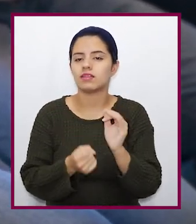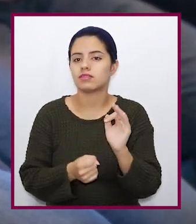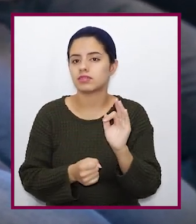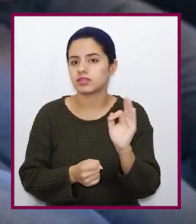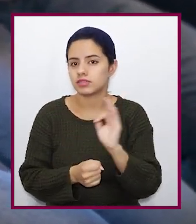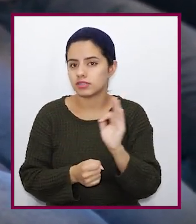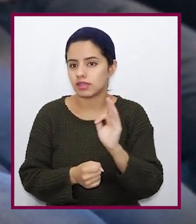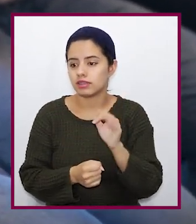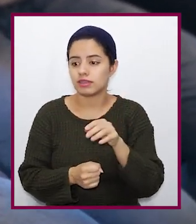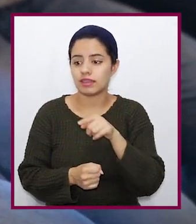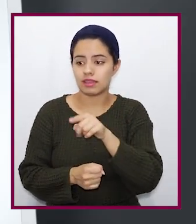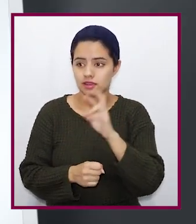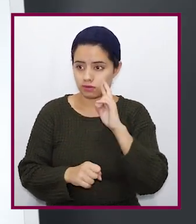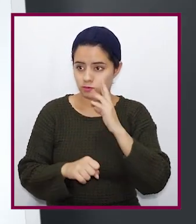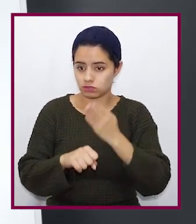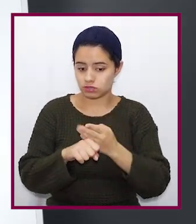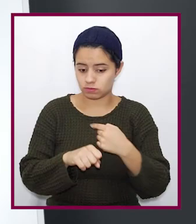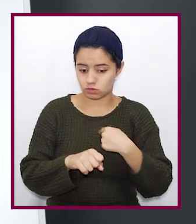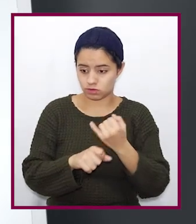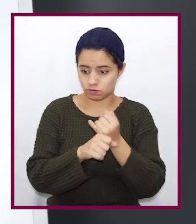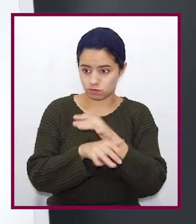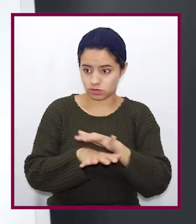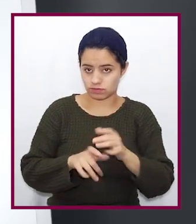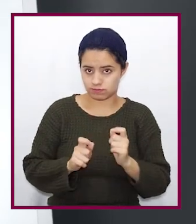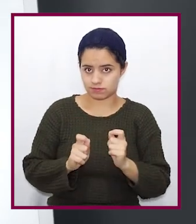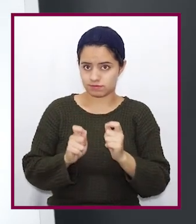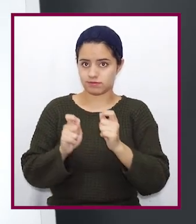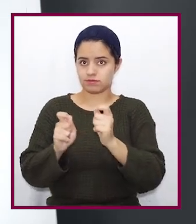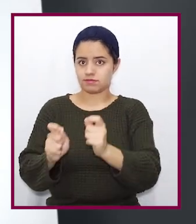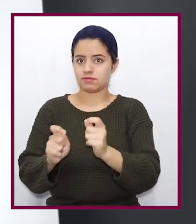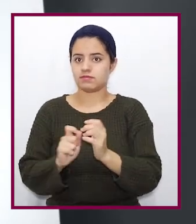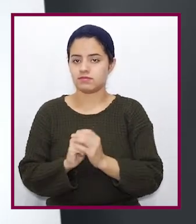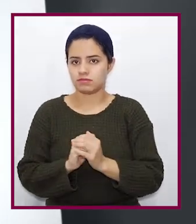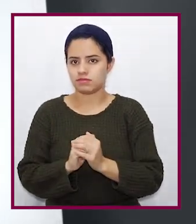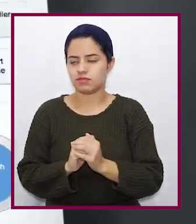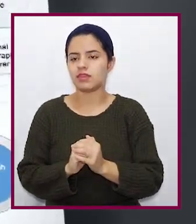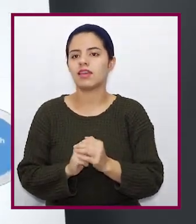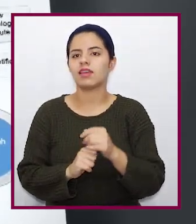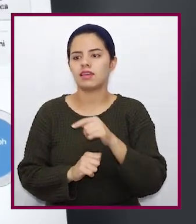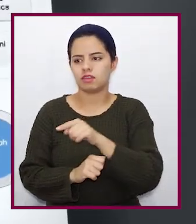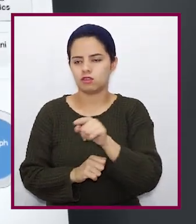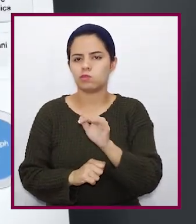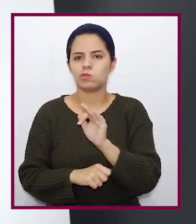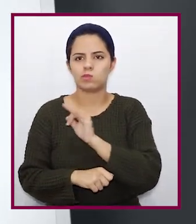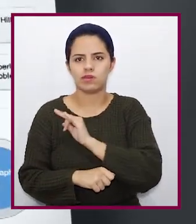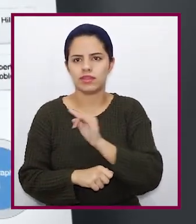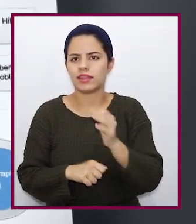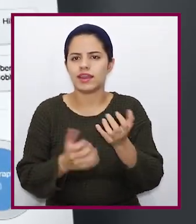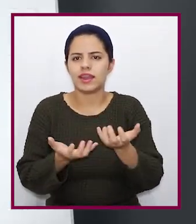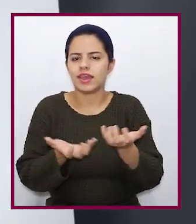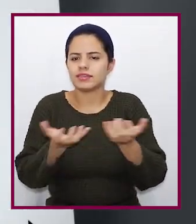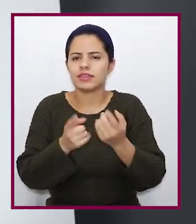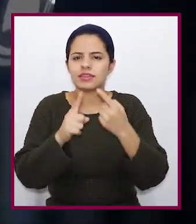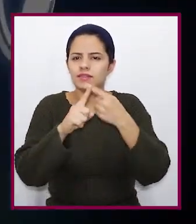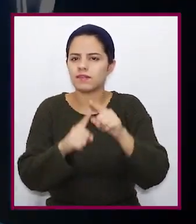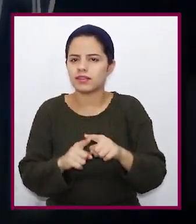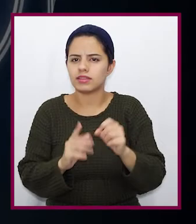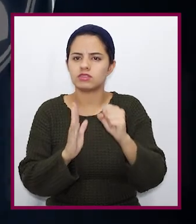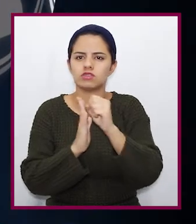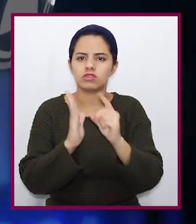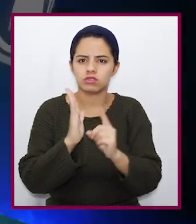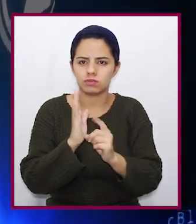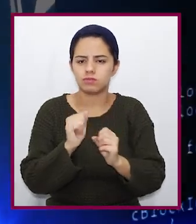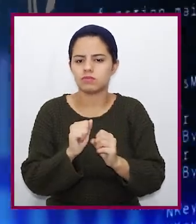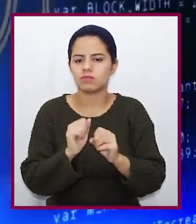a algún responsable de una empresa o institución para la realización de trámites, por ejemplo. De